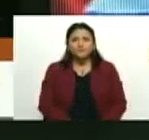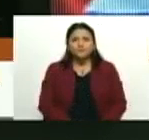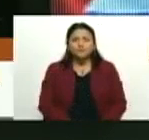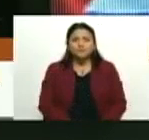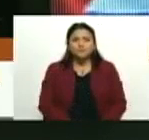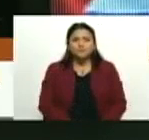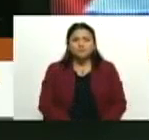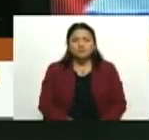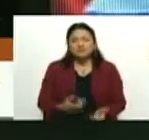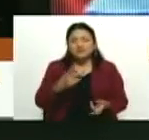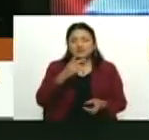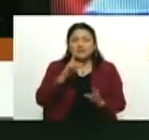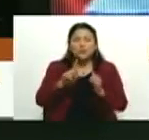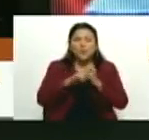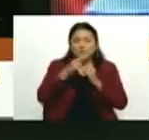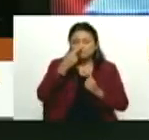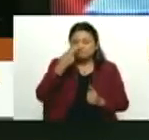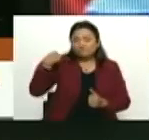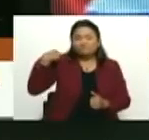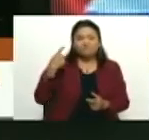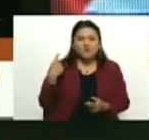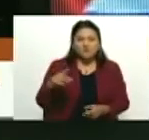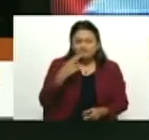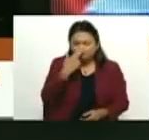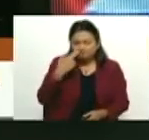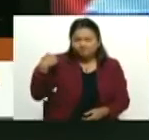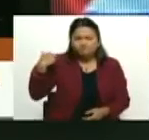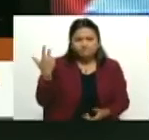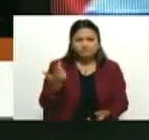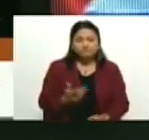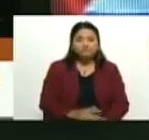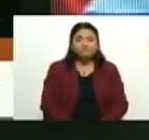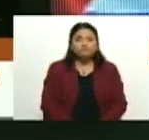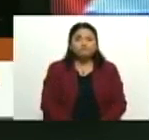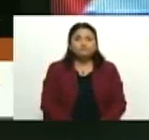El resto de los pueblos del mundo debería verse en ese espejo, ¿no?